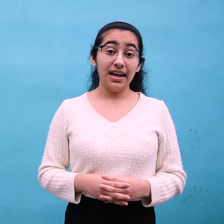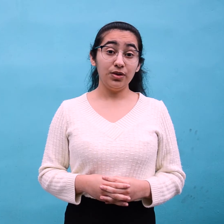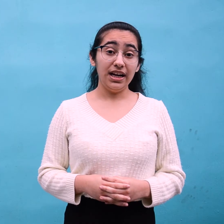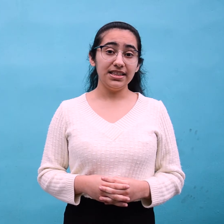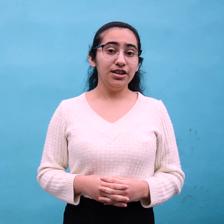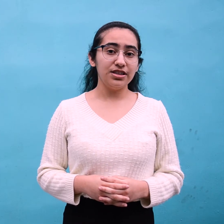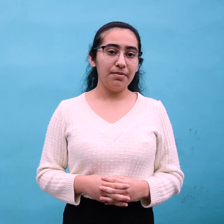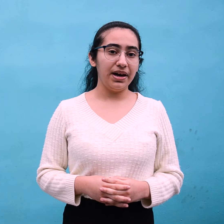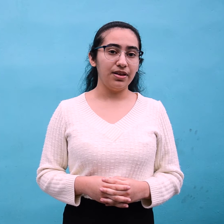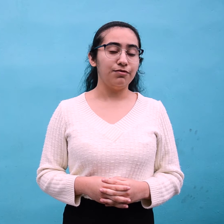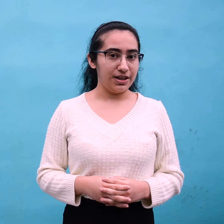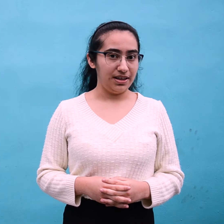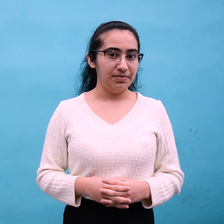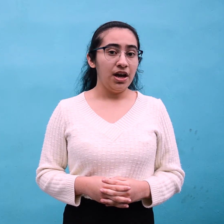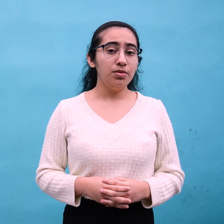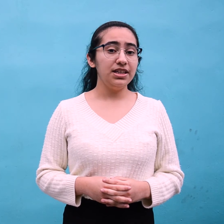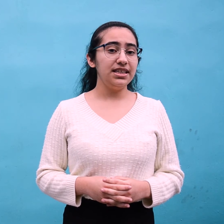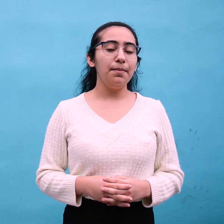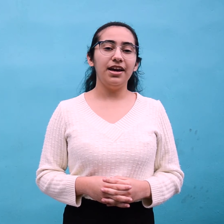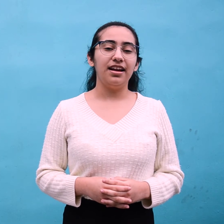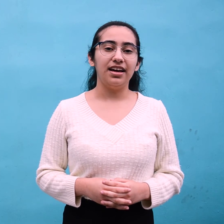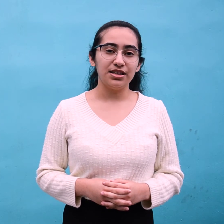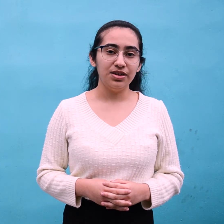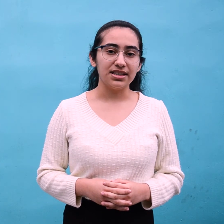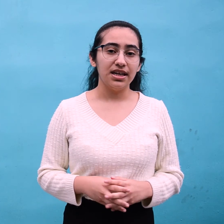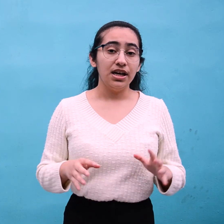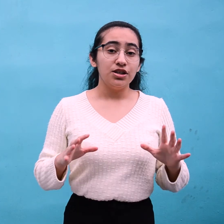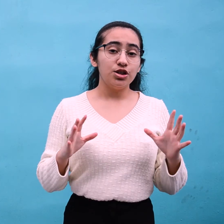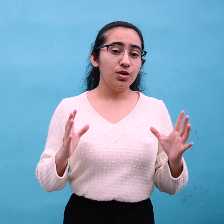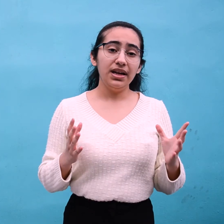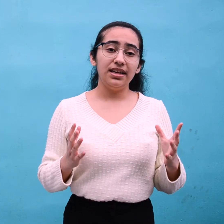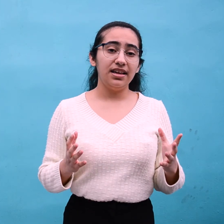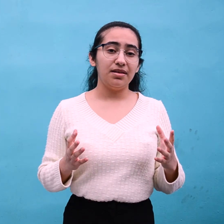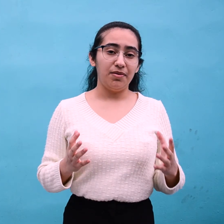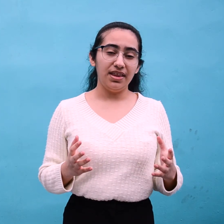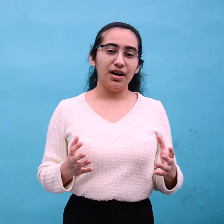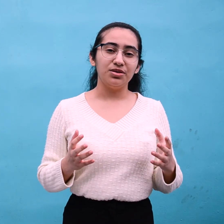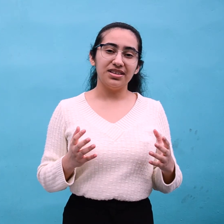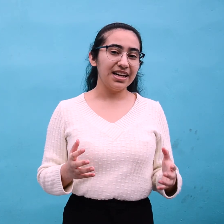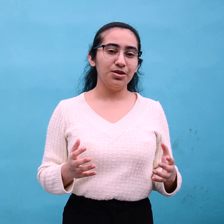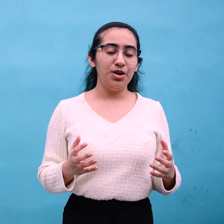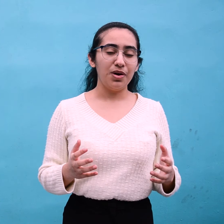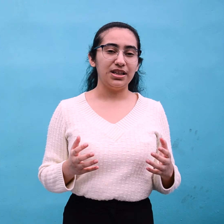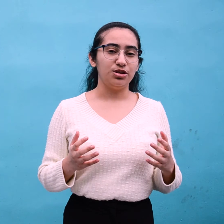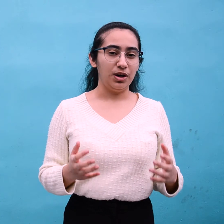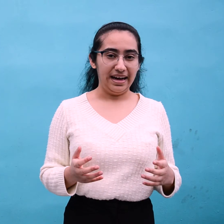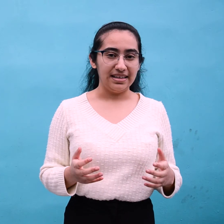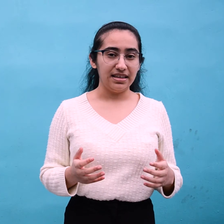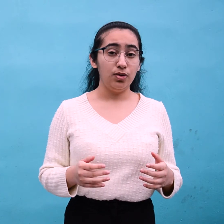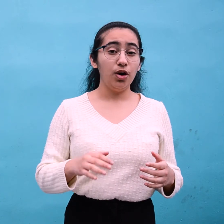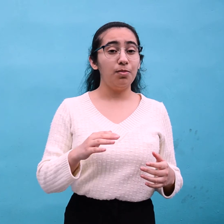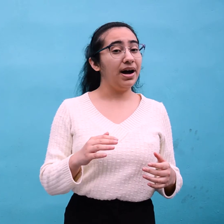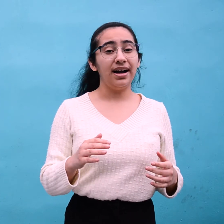la naturaleza nos ha pegado fuerte como decía miguel ángel asturias sube la línea de mi vida con trazo igual a tus